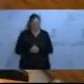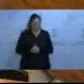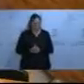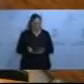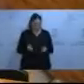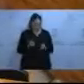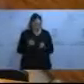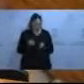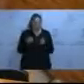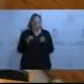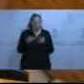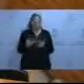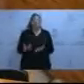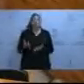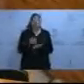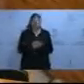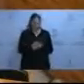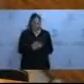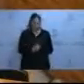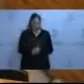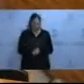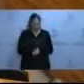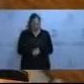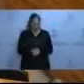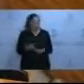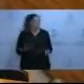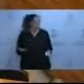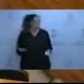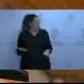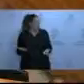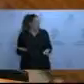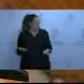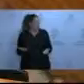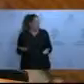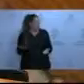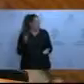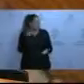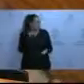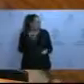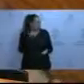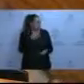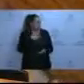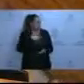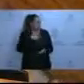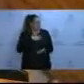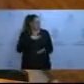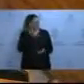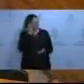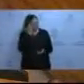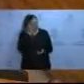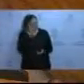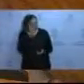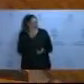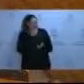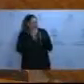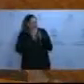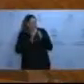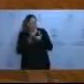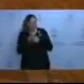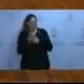Buenas. Otra vez. Pues si mis preguntas son raras y derivadas,